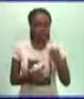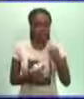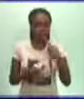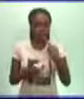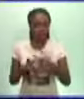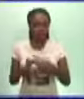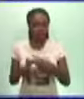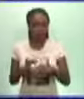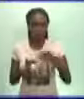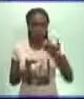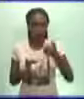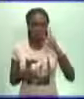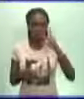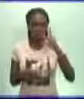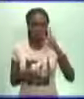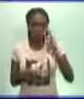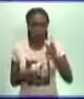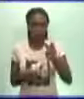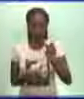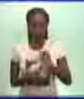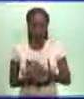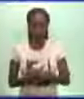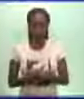los adverbios.